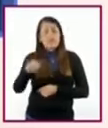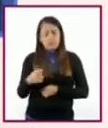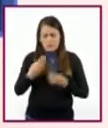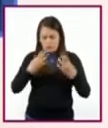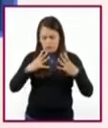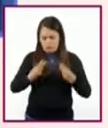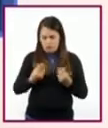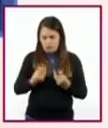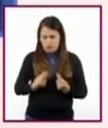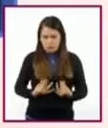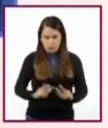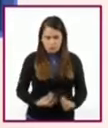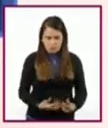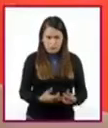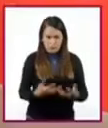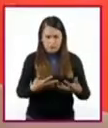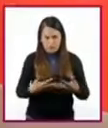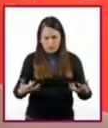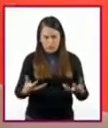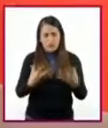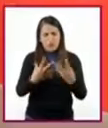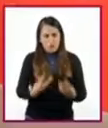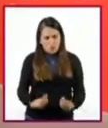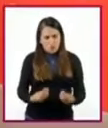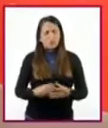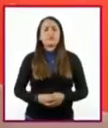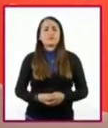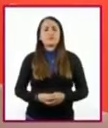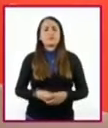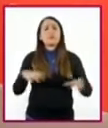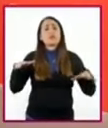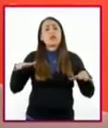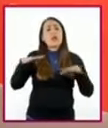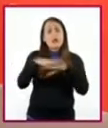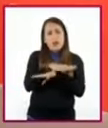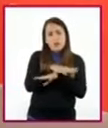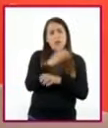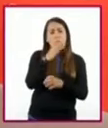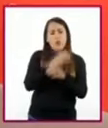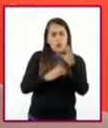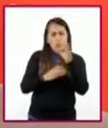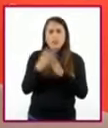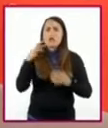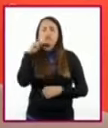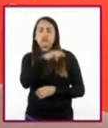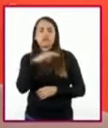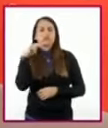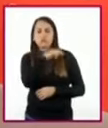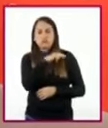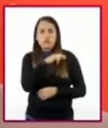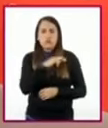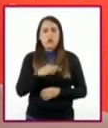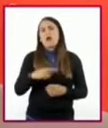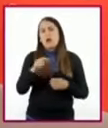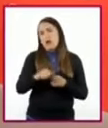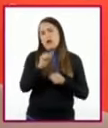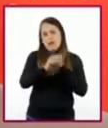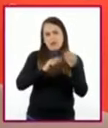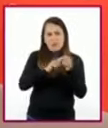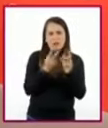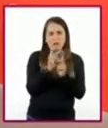remineralización. El intercambio entre elementos es rápido. El organismo vivo toma